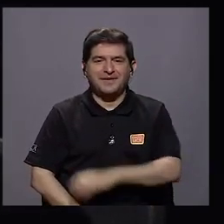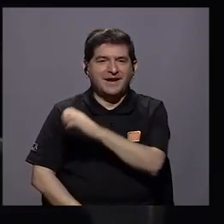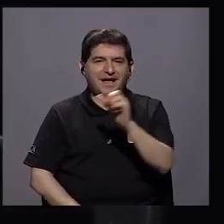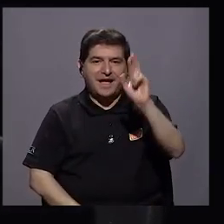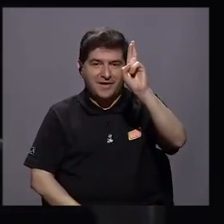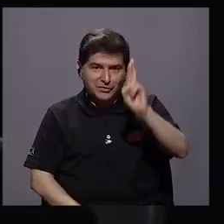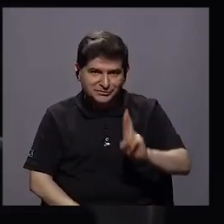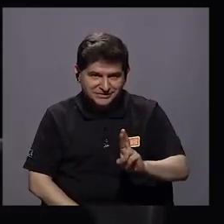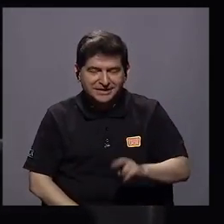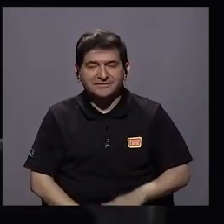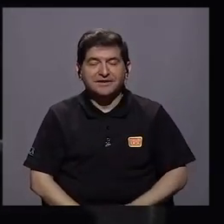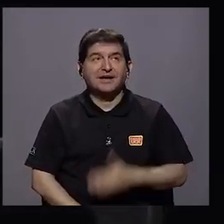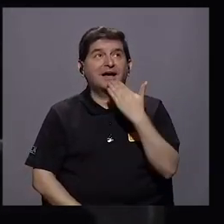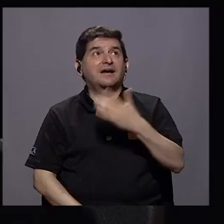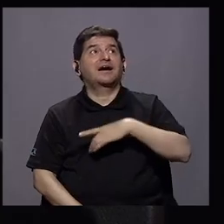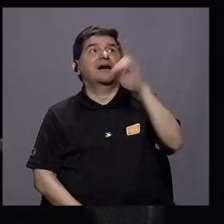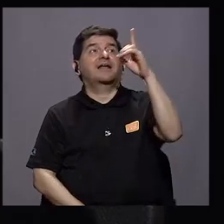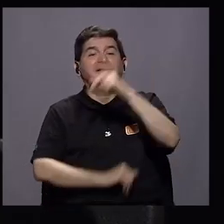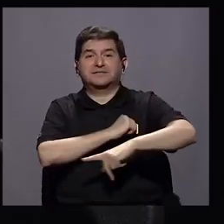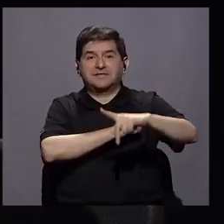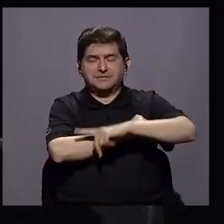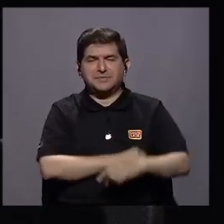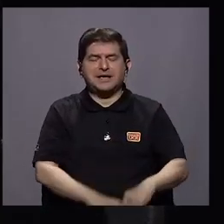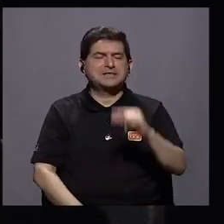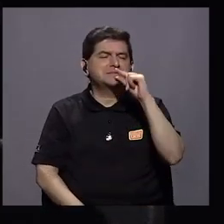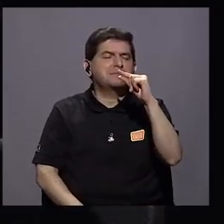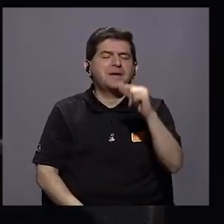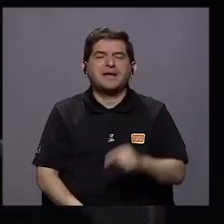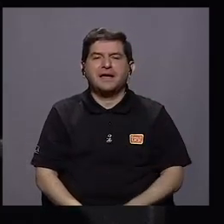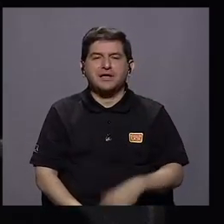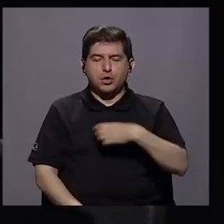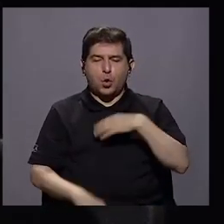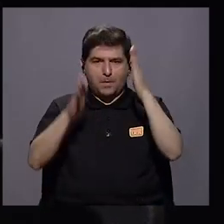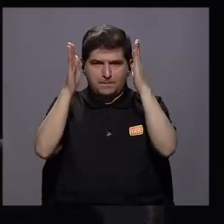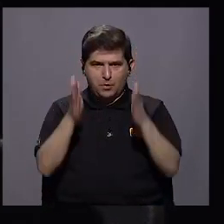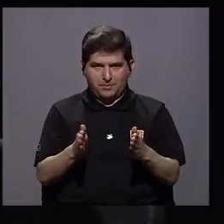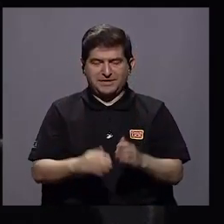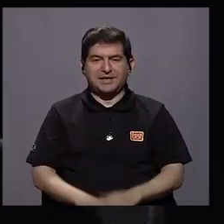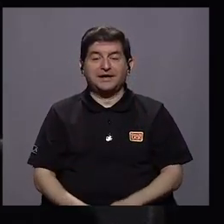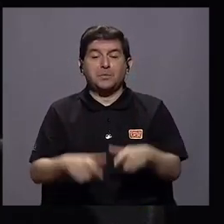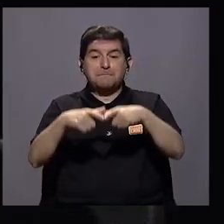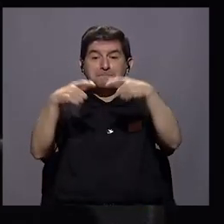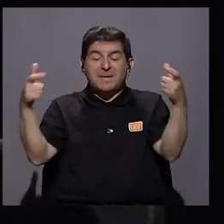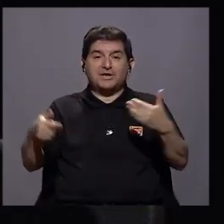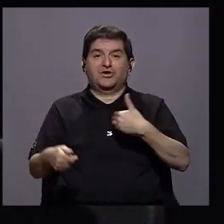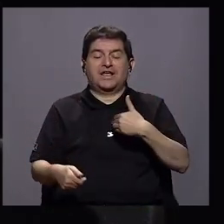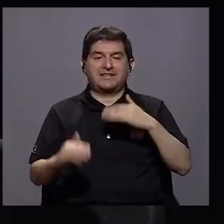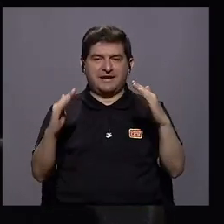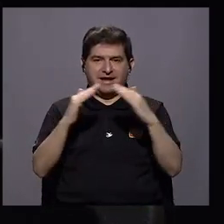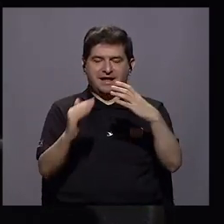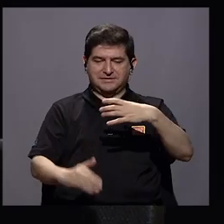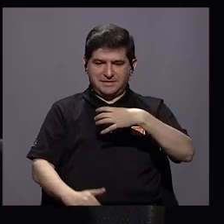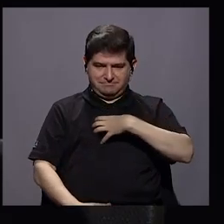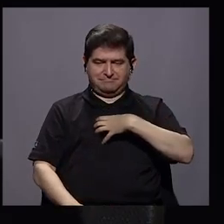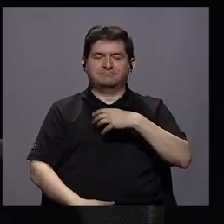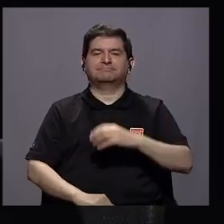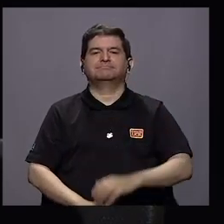Costa Rica, a Dios gracias, es un país de pequeños propietarios. Y la gran mayoría tiene su casa